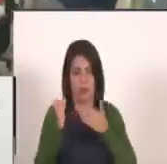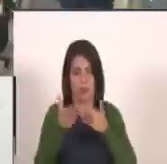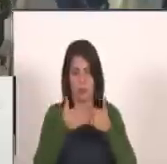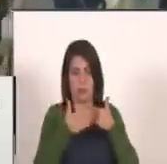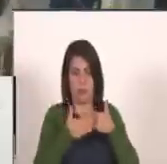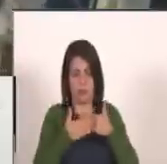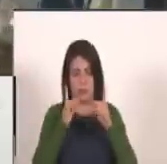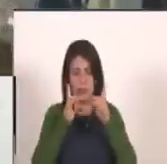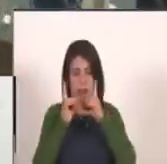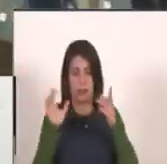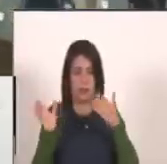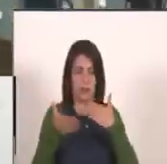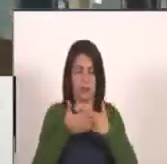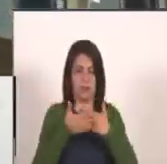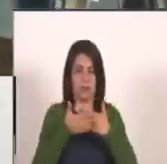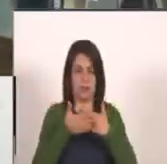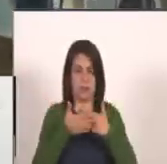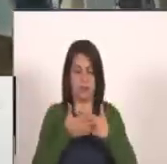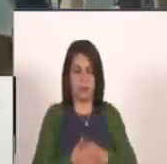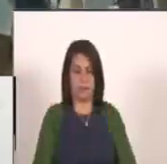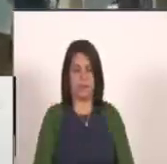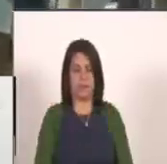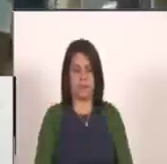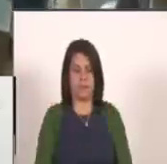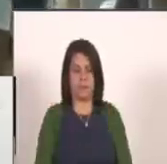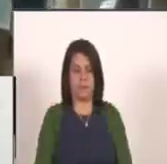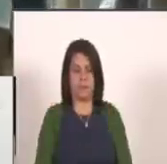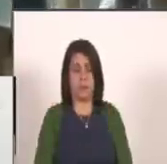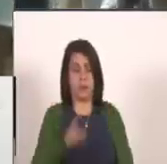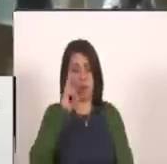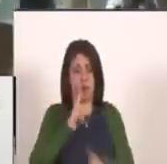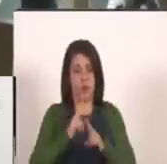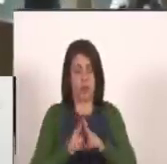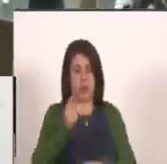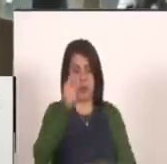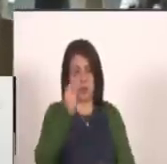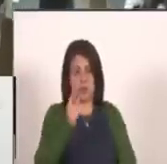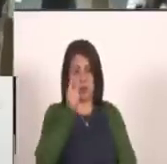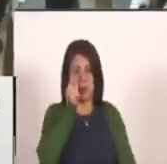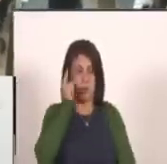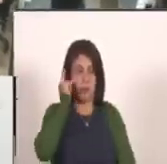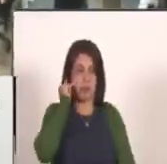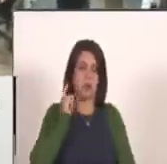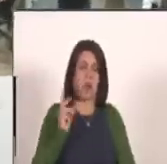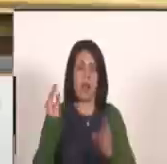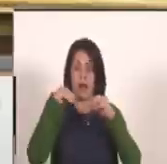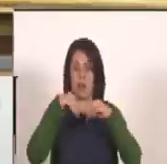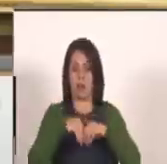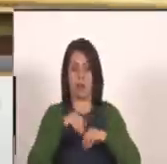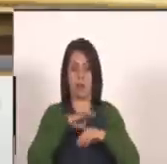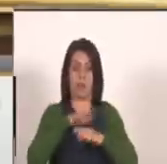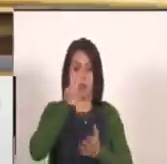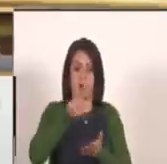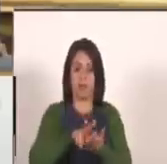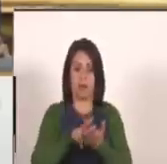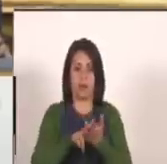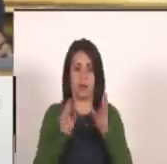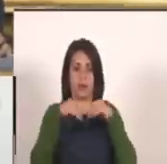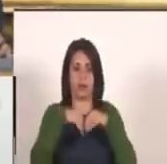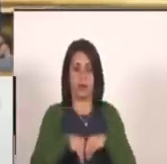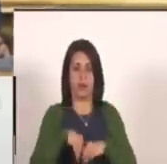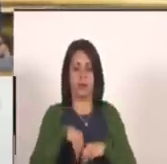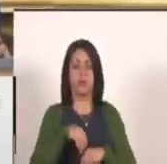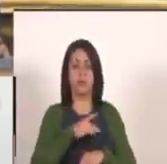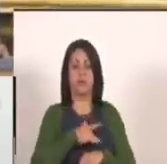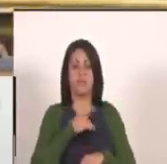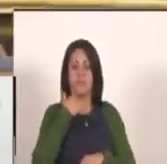Se va a cerrar el debate. Se cierra. Las honorables diputadas y los honorables diputados que estén de acuerdo con aprobar el acuerdo